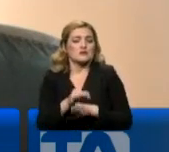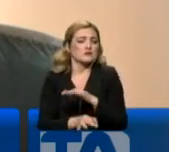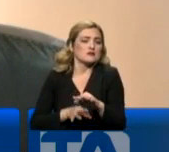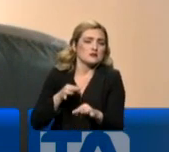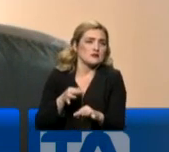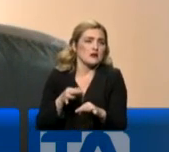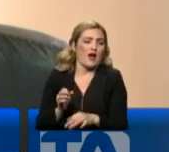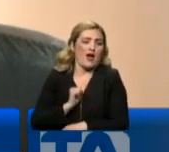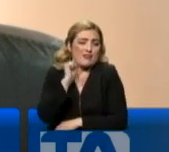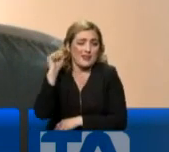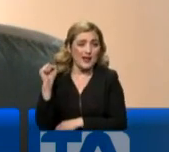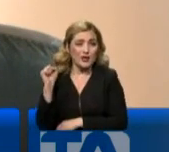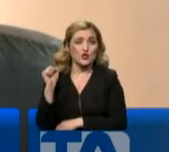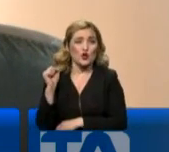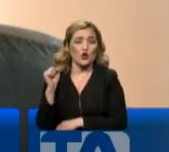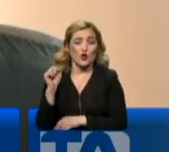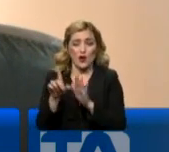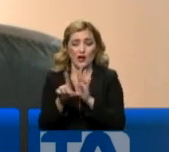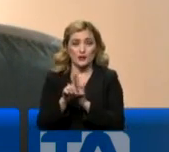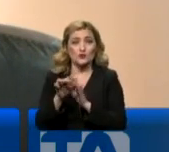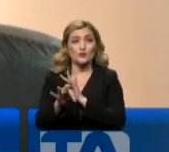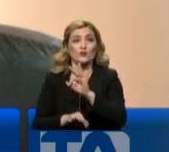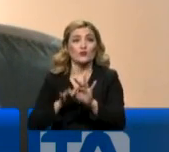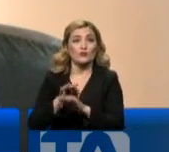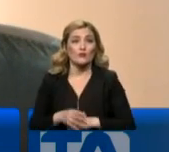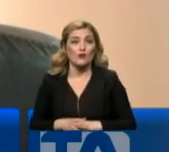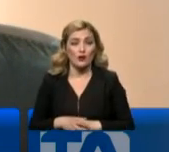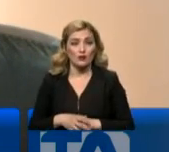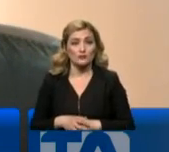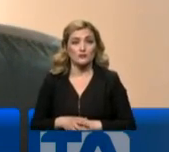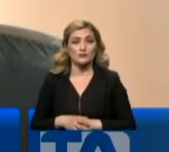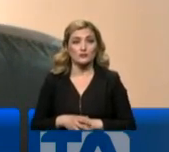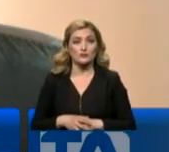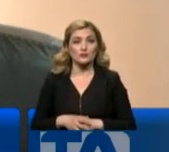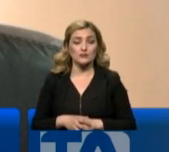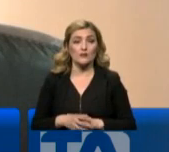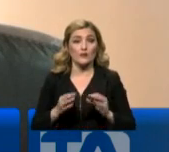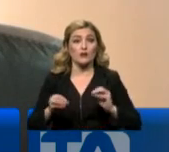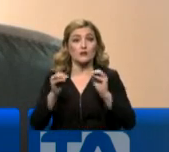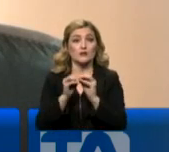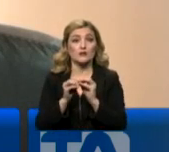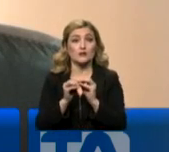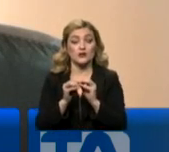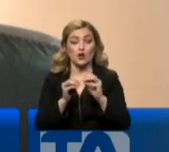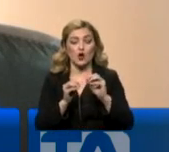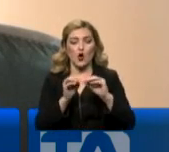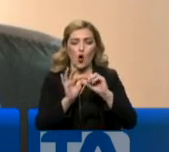Sustituir ese derecho que está ahorita actualmente en la ley para que se aumente un punto porcentual en el